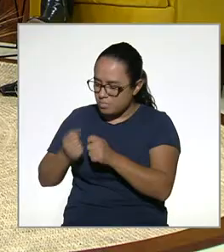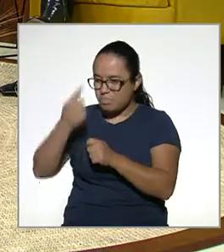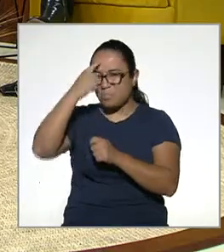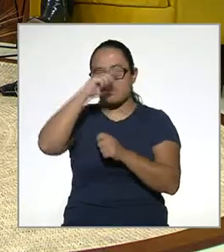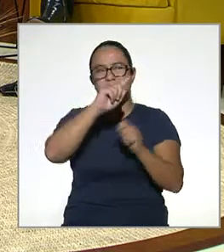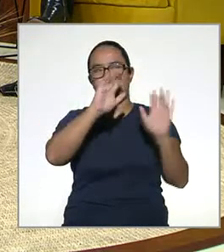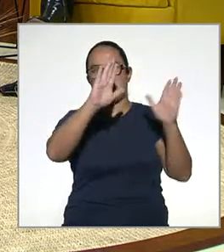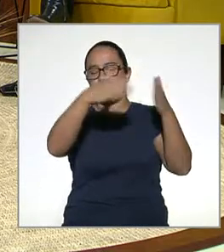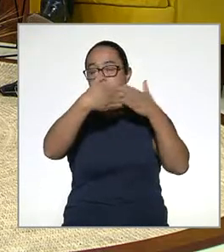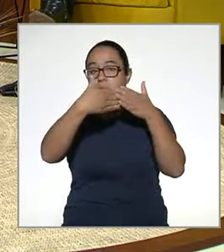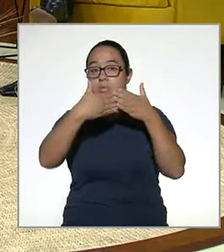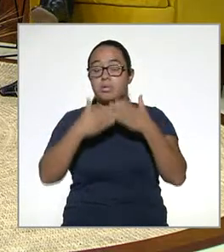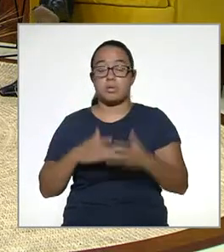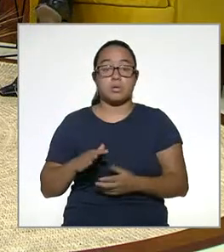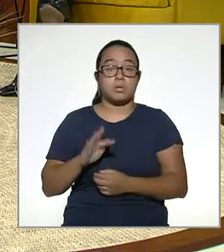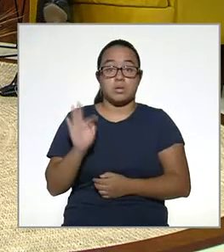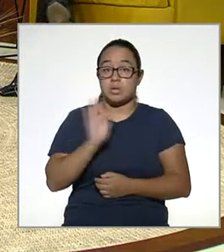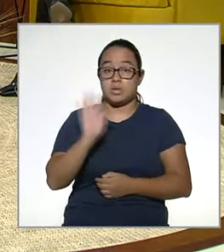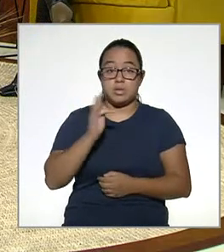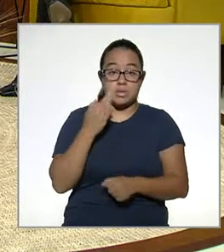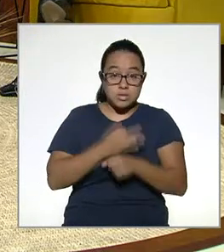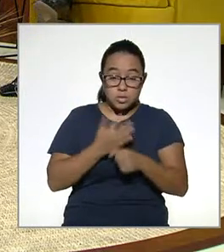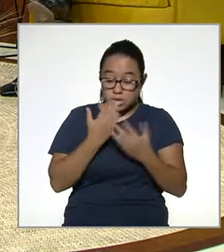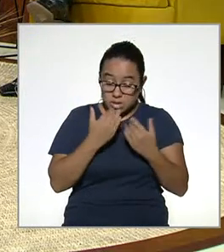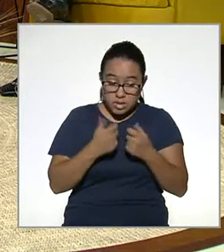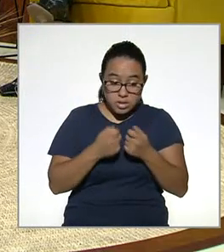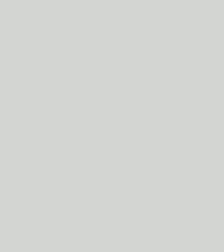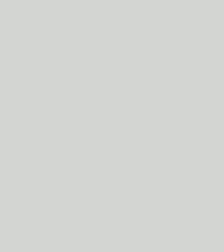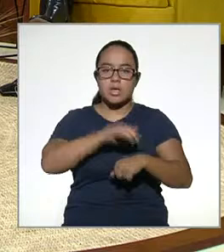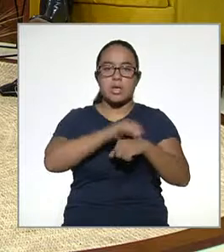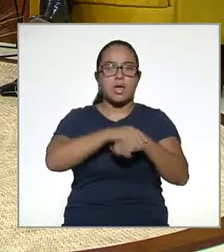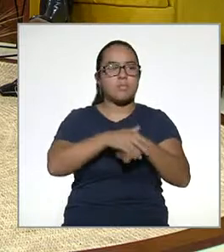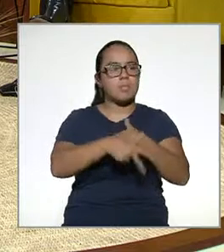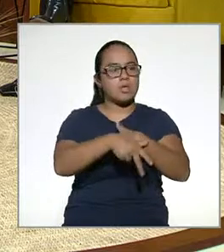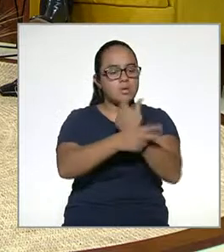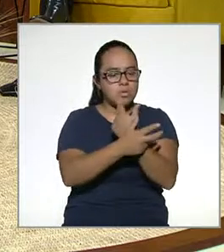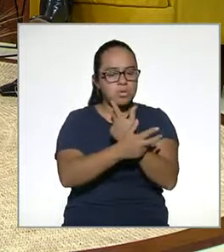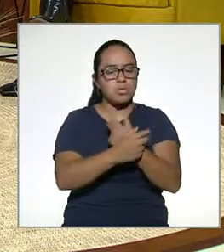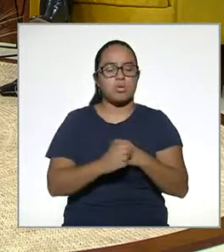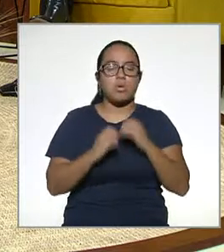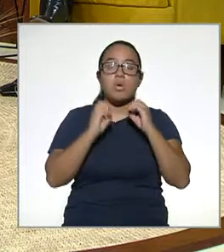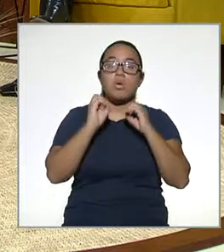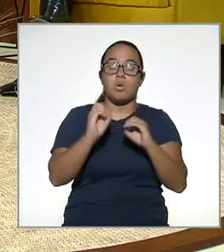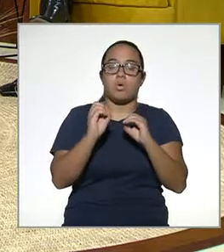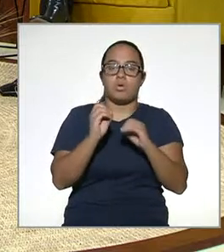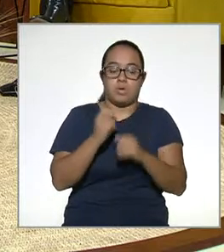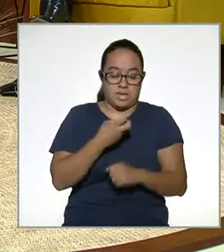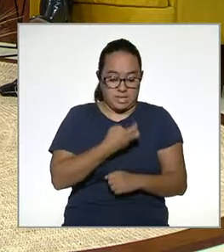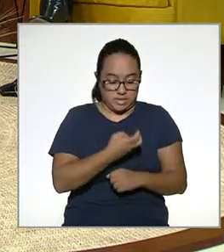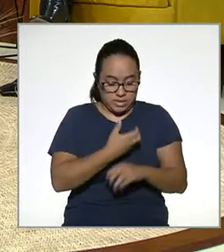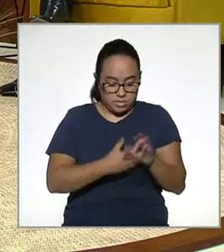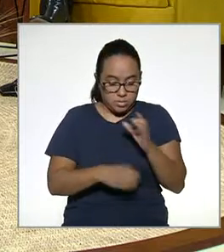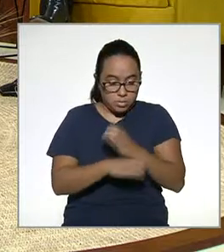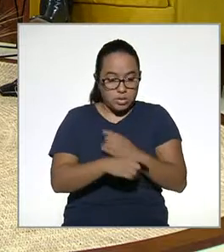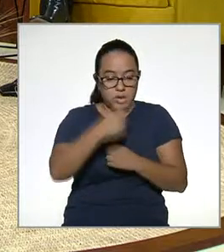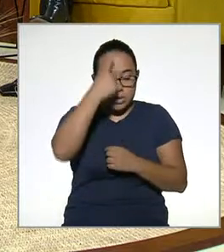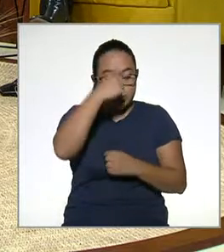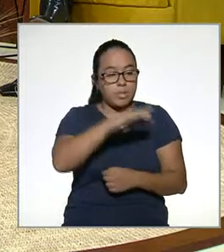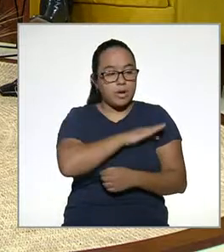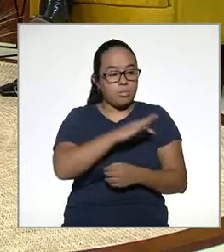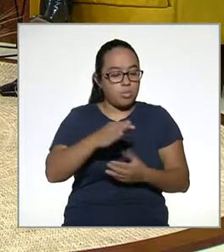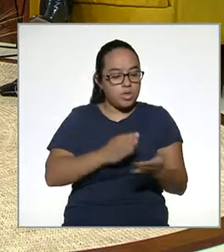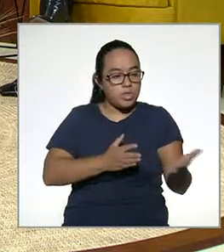mundo hoy sin eso del dispositivo el niño se abstrae de la fuera hoy tenemos que mantener ese objeto como una vía de acceso